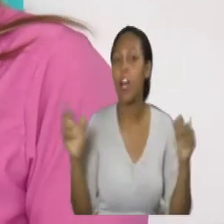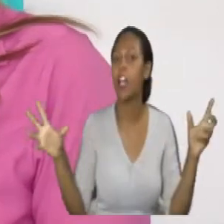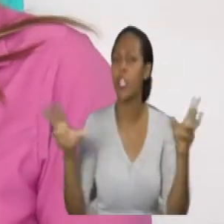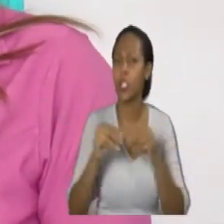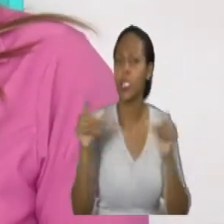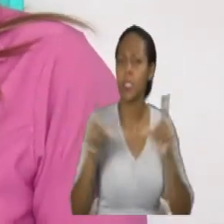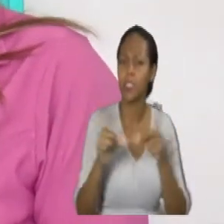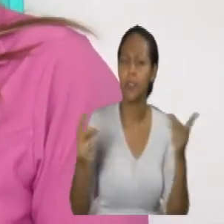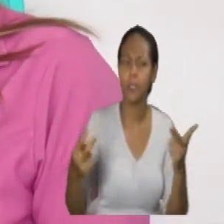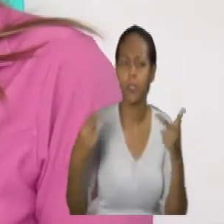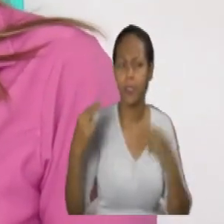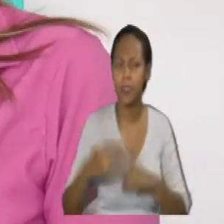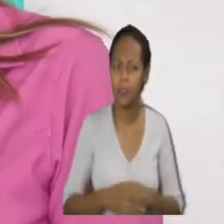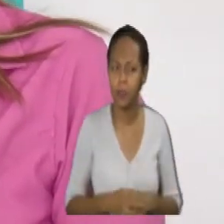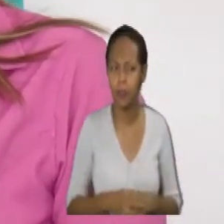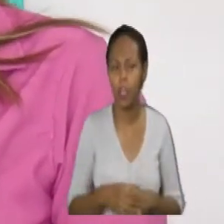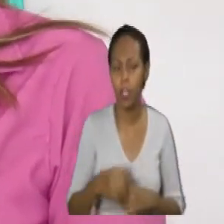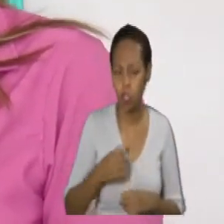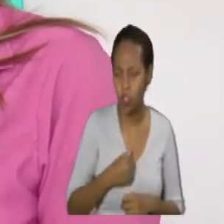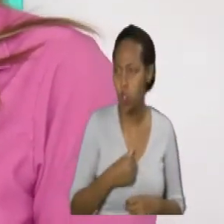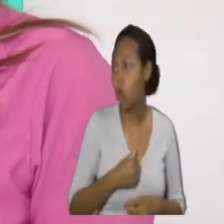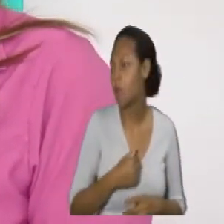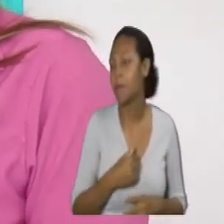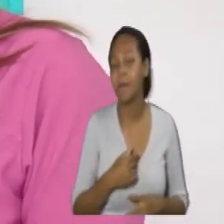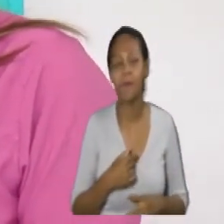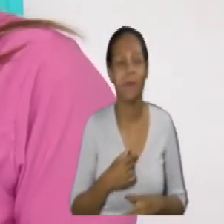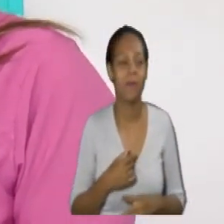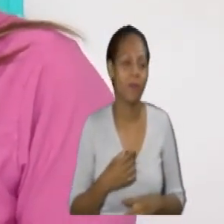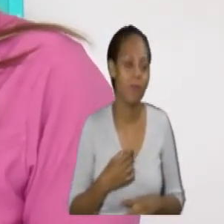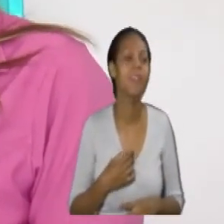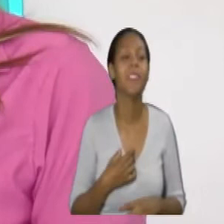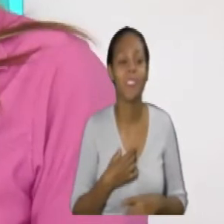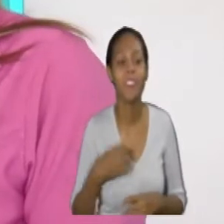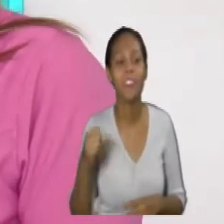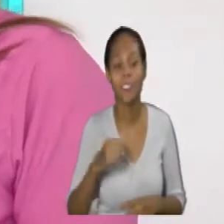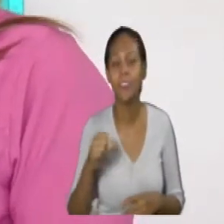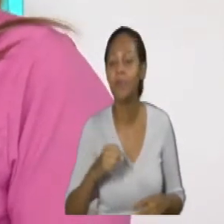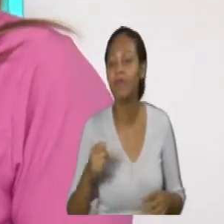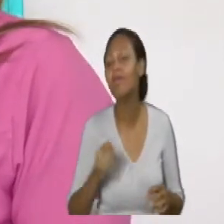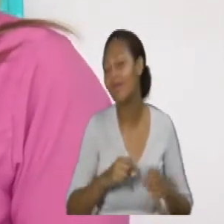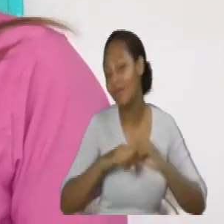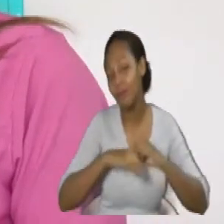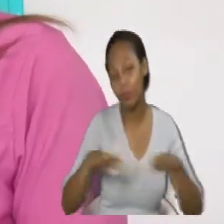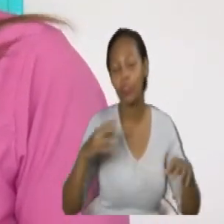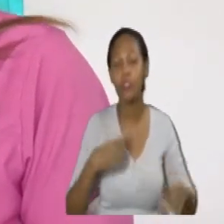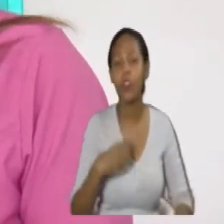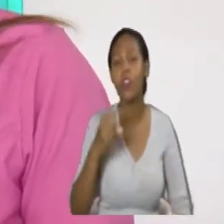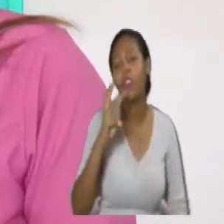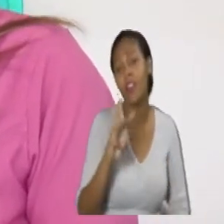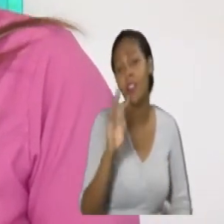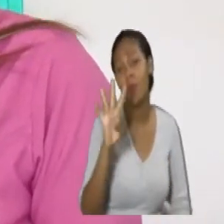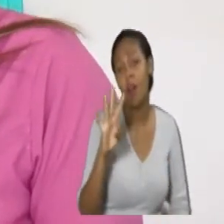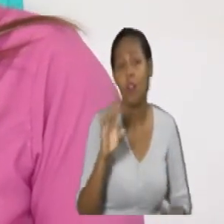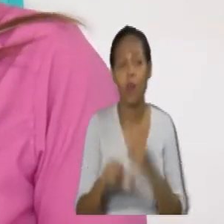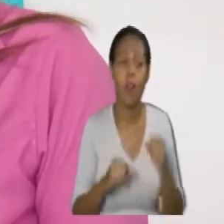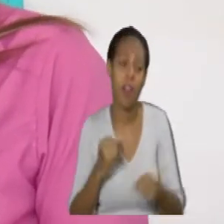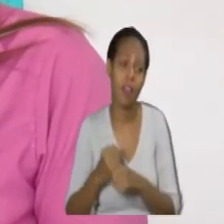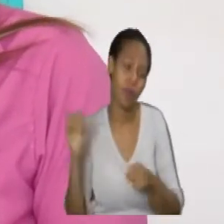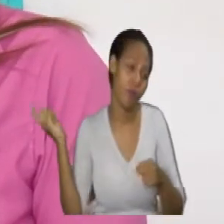que soy bastante reconocida acá en Barranca Bermeja, que trabajé 34 años en el Banco de